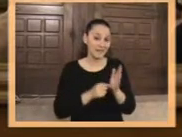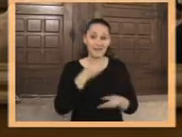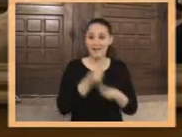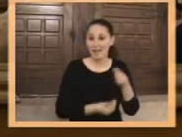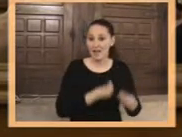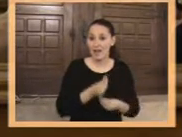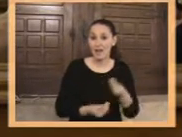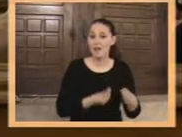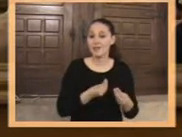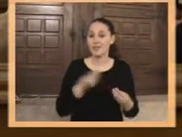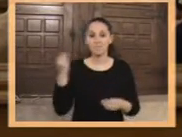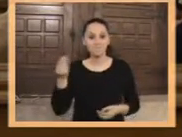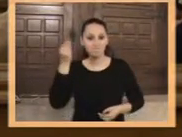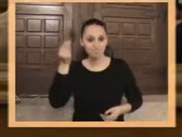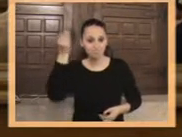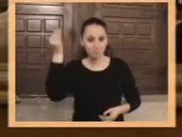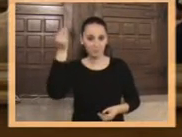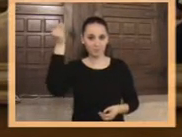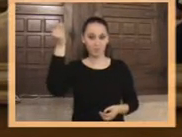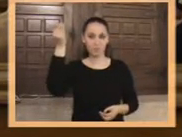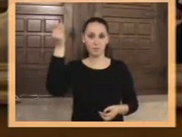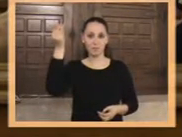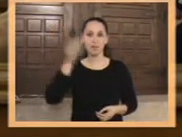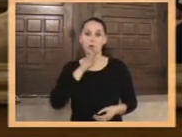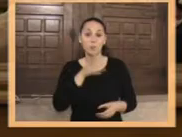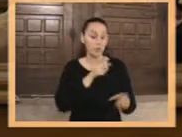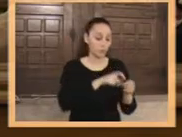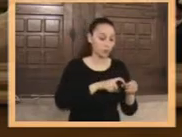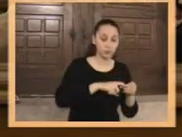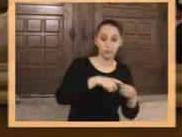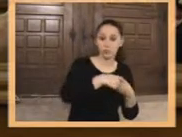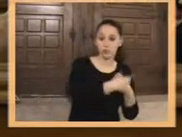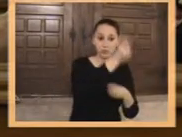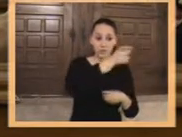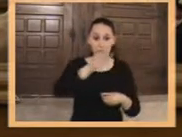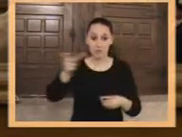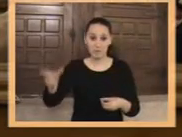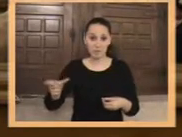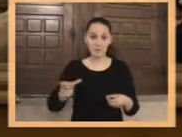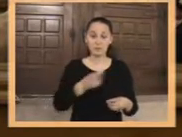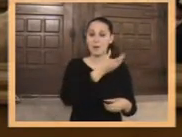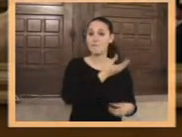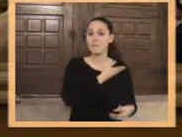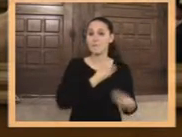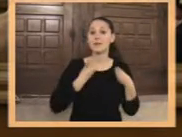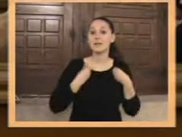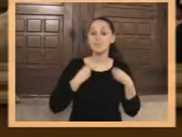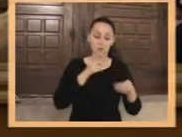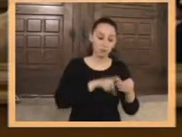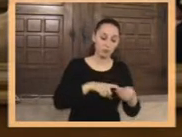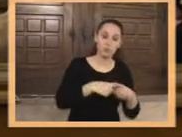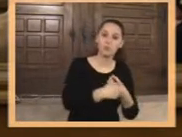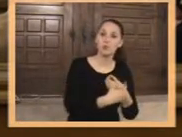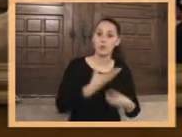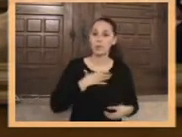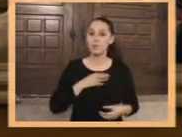el mero el carácter, ¿no? Precisamente de la participación ciudadana hubiera sido más su ordenanza, ¿no? De esta manera